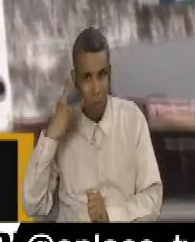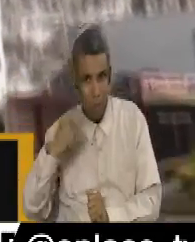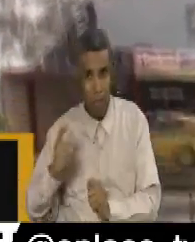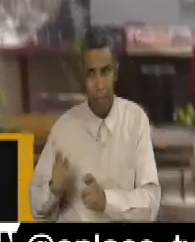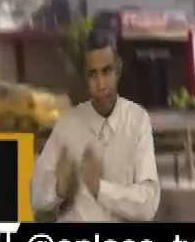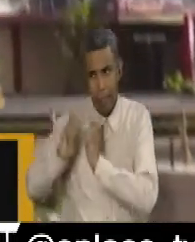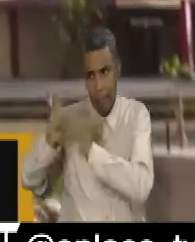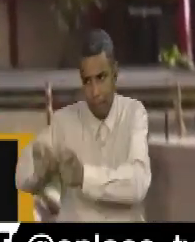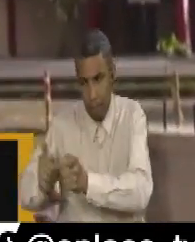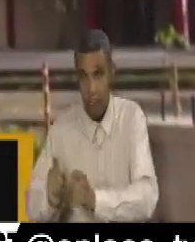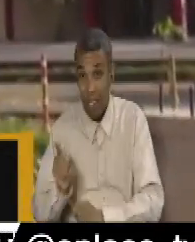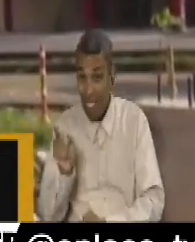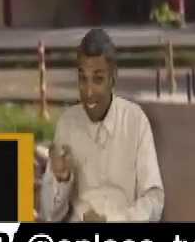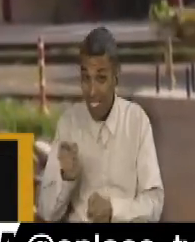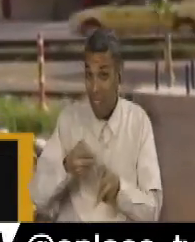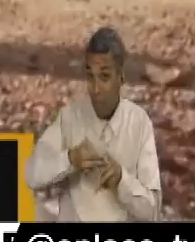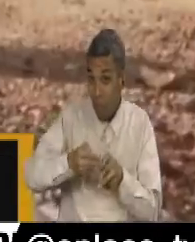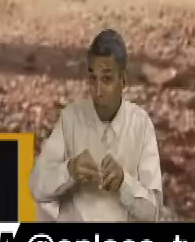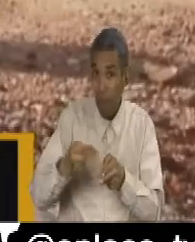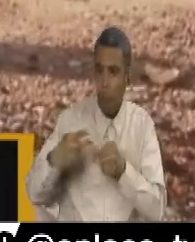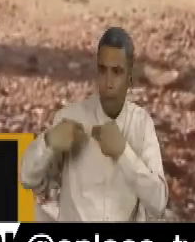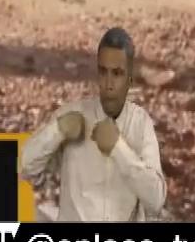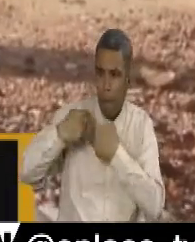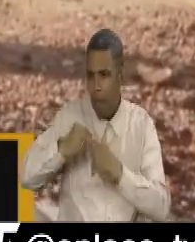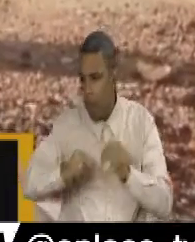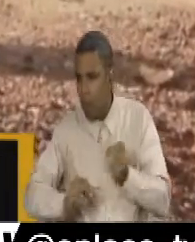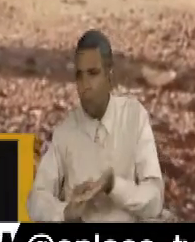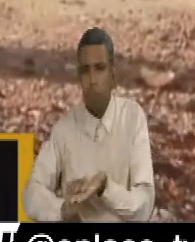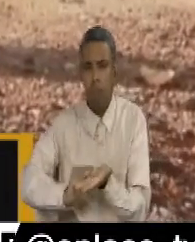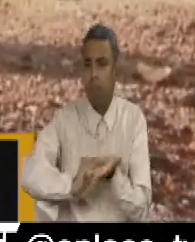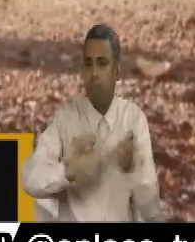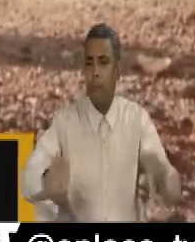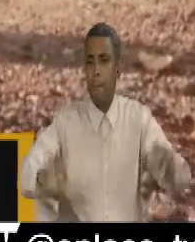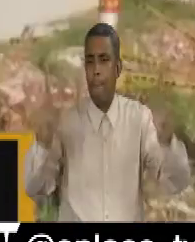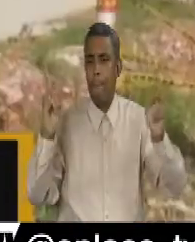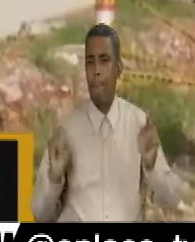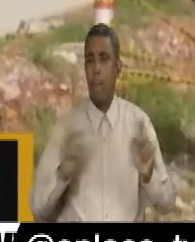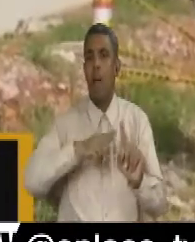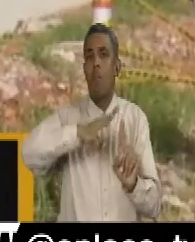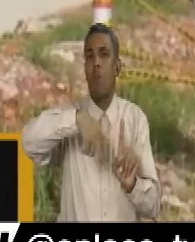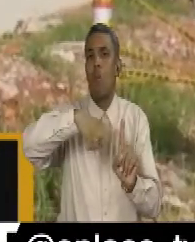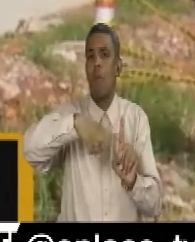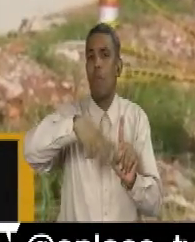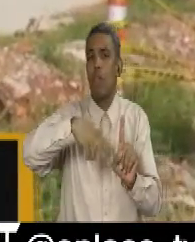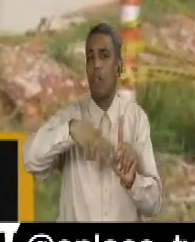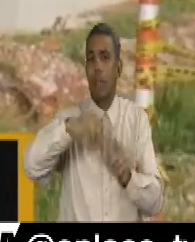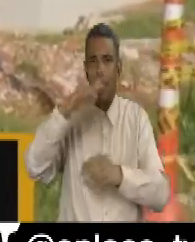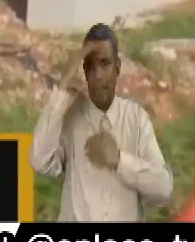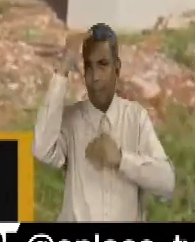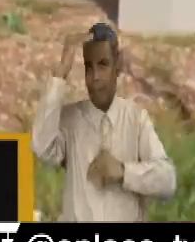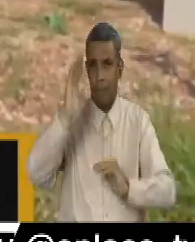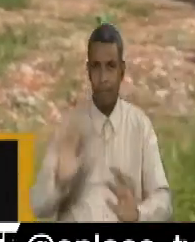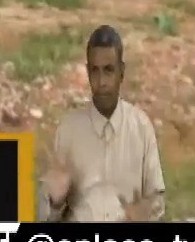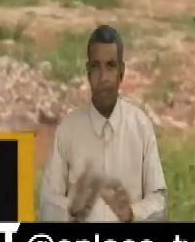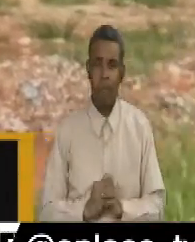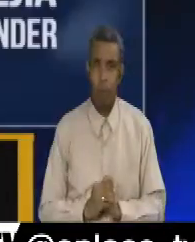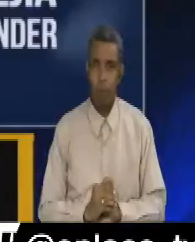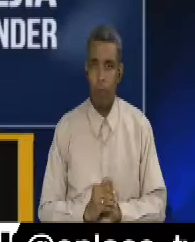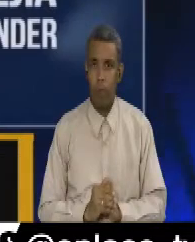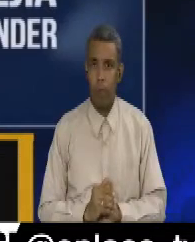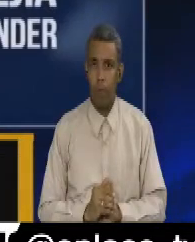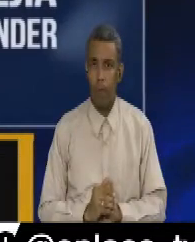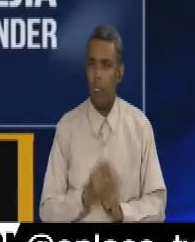iniciar y tiene solamente 2 meses para entregar el puente peatonal debidamente terminado. Sobre el avance de esta obra se